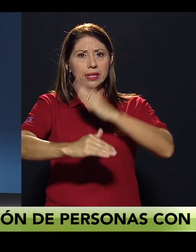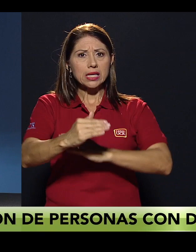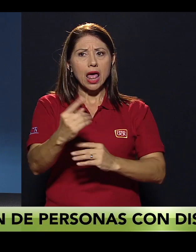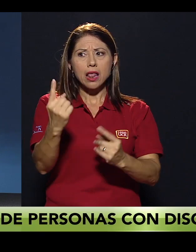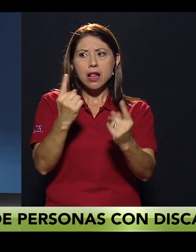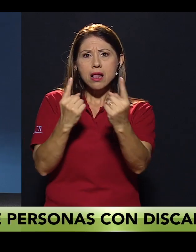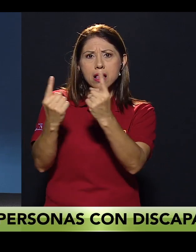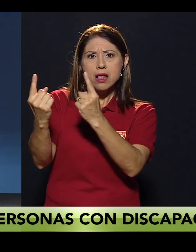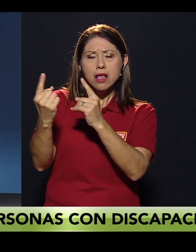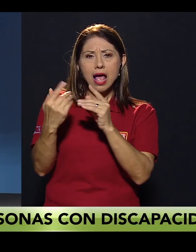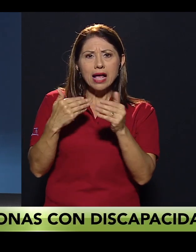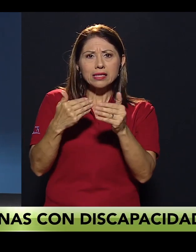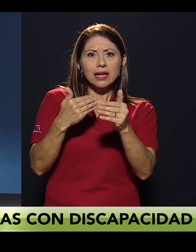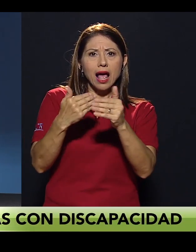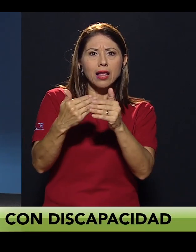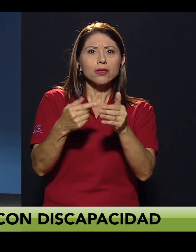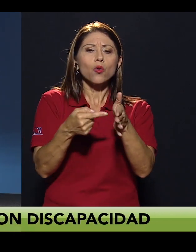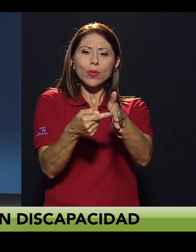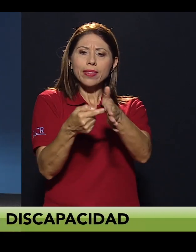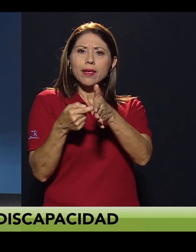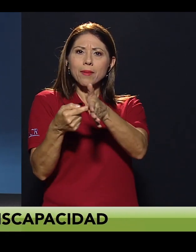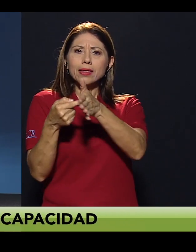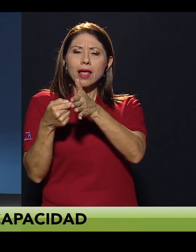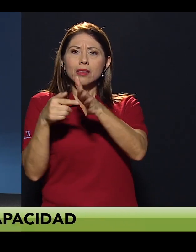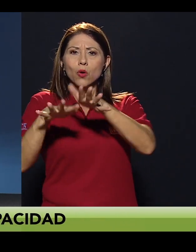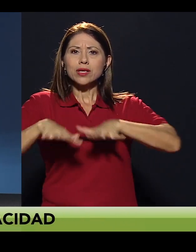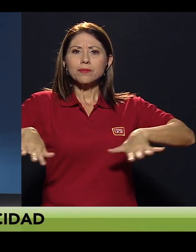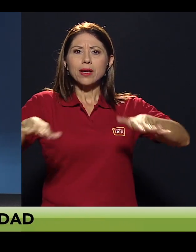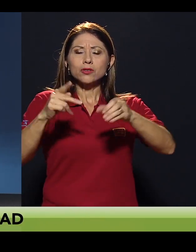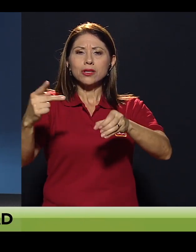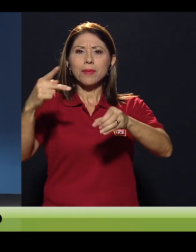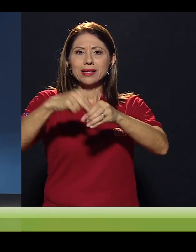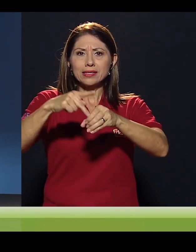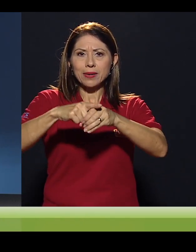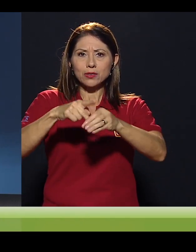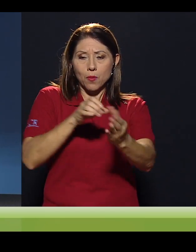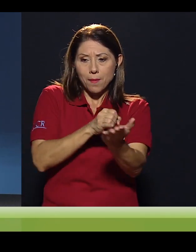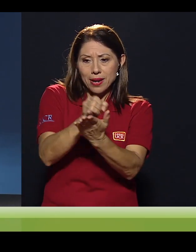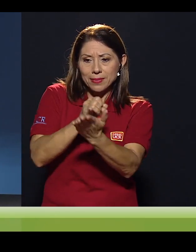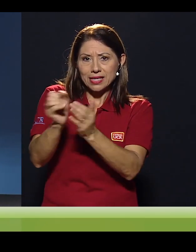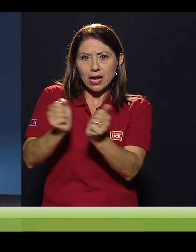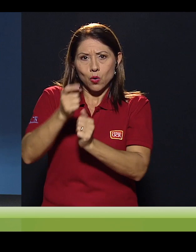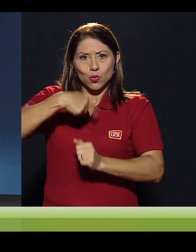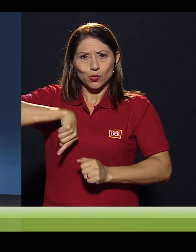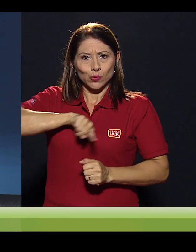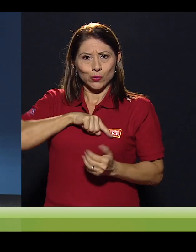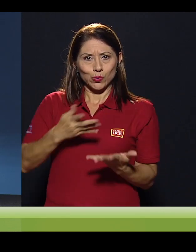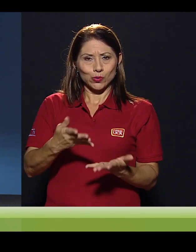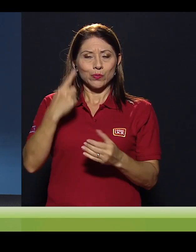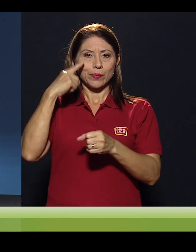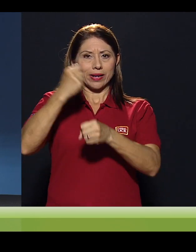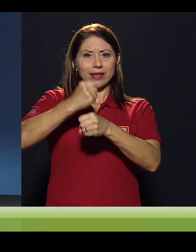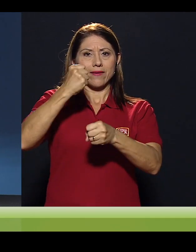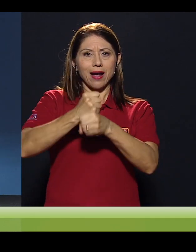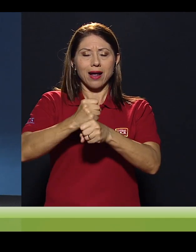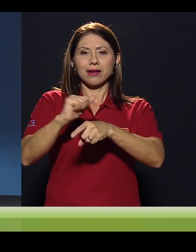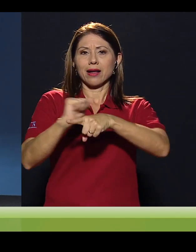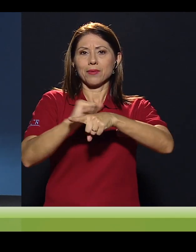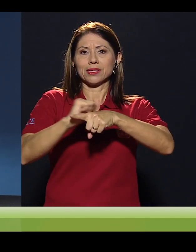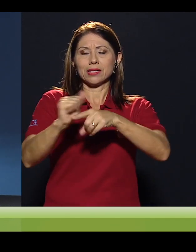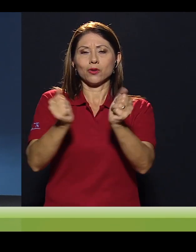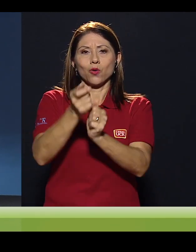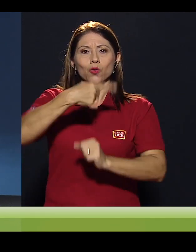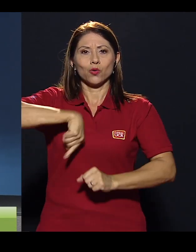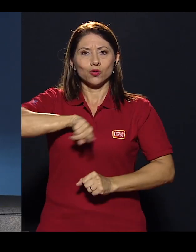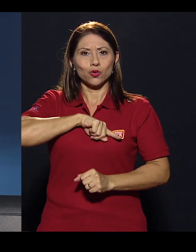ido incluso demandando a CENAREC espacios de participación para investigar con nosotros, para trabajar en materia de capacitación con